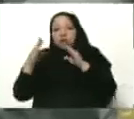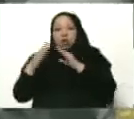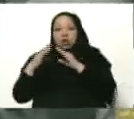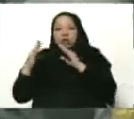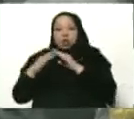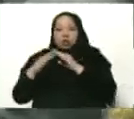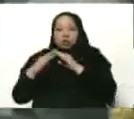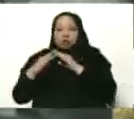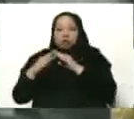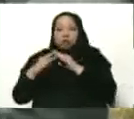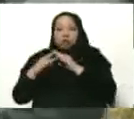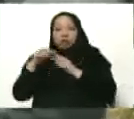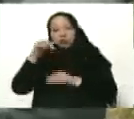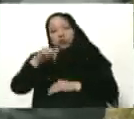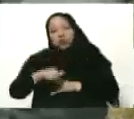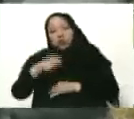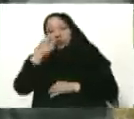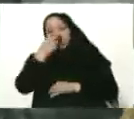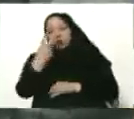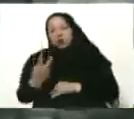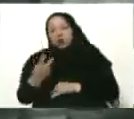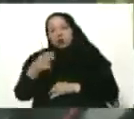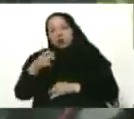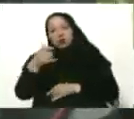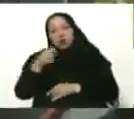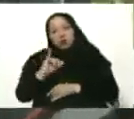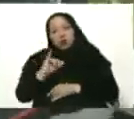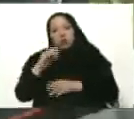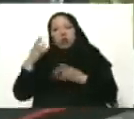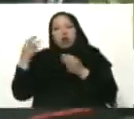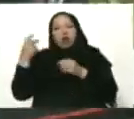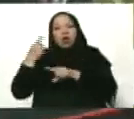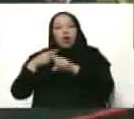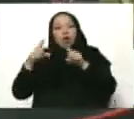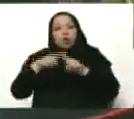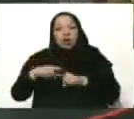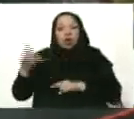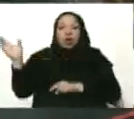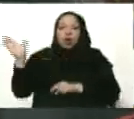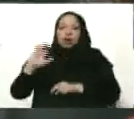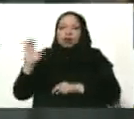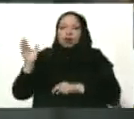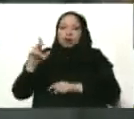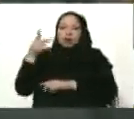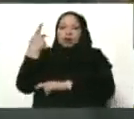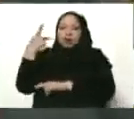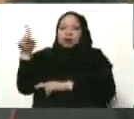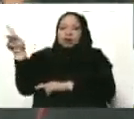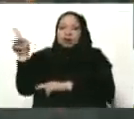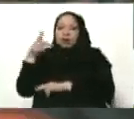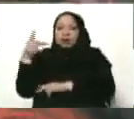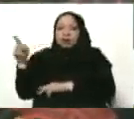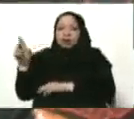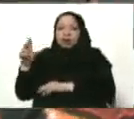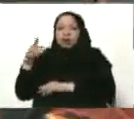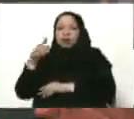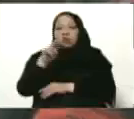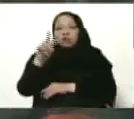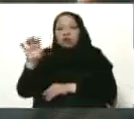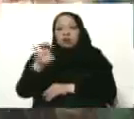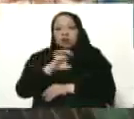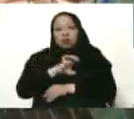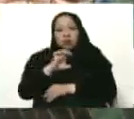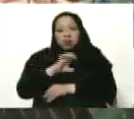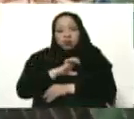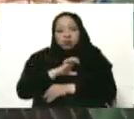eso, bueno, hoy en esta visita que ha hecho la vicepresidenta, también hablamos de otros lugares de Caracas, como es la parroquia Macarao, como es la parroquia 23 de enero.